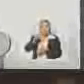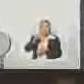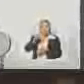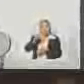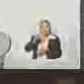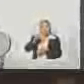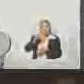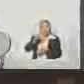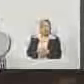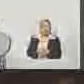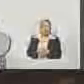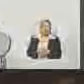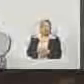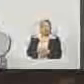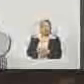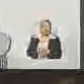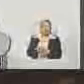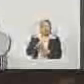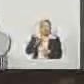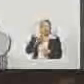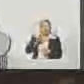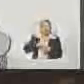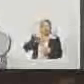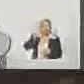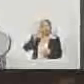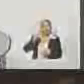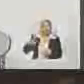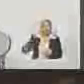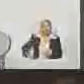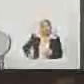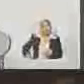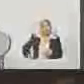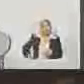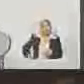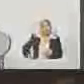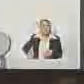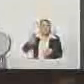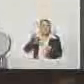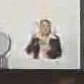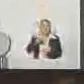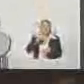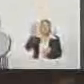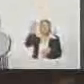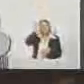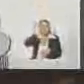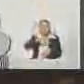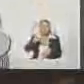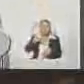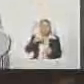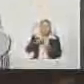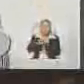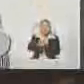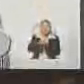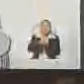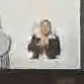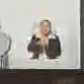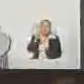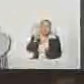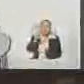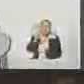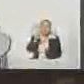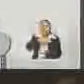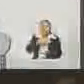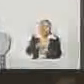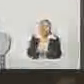de los romeristas, los que han fungido como la autoridad delegacional en los últimos años. ¿A qué debemos el deterioro